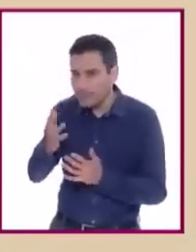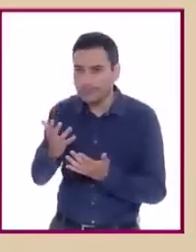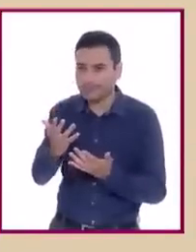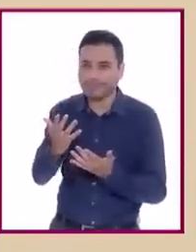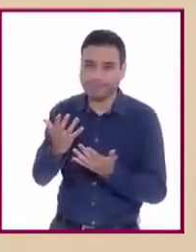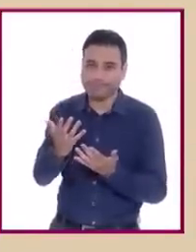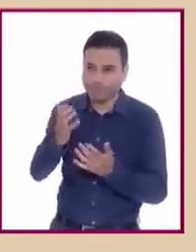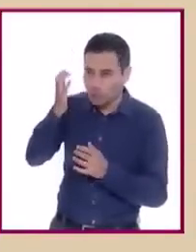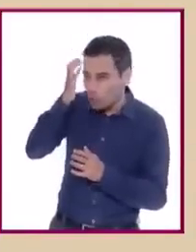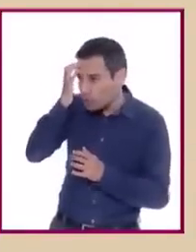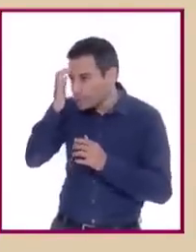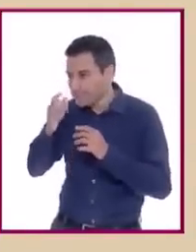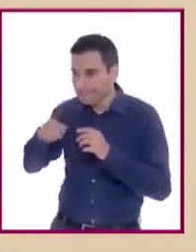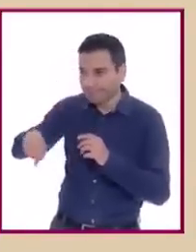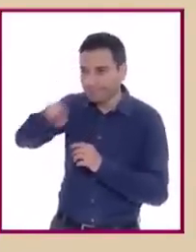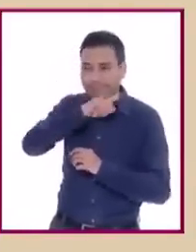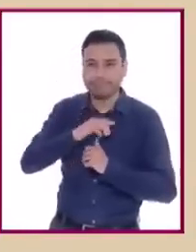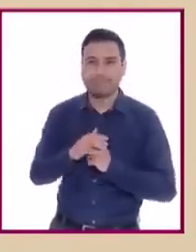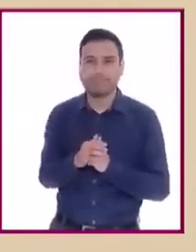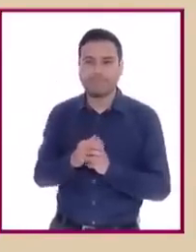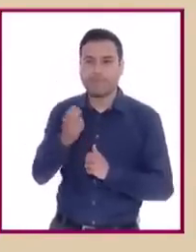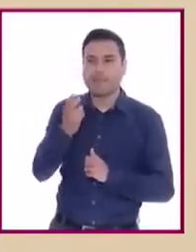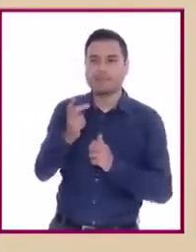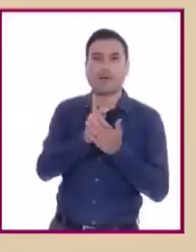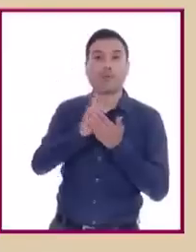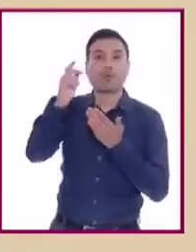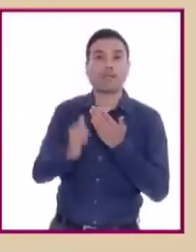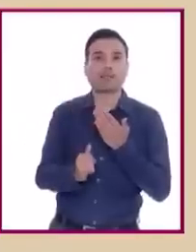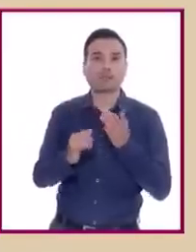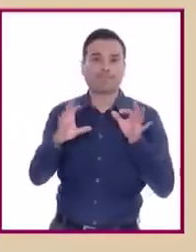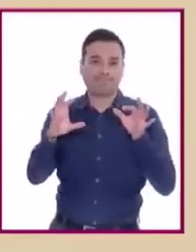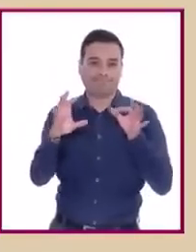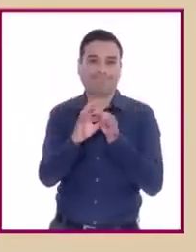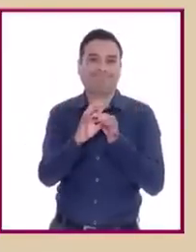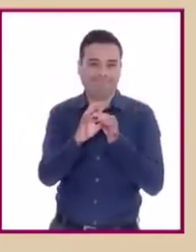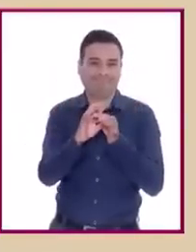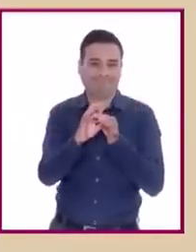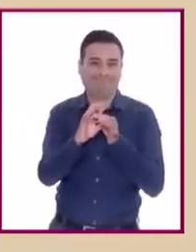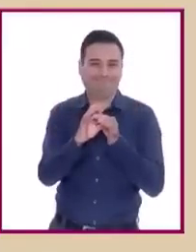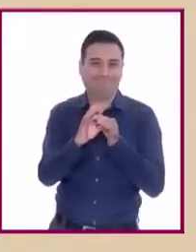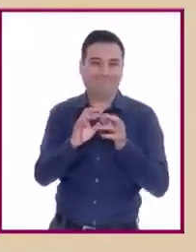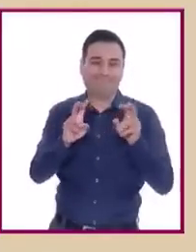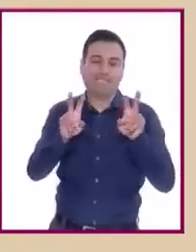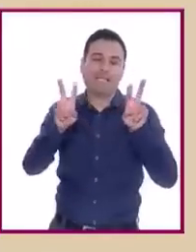este proyecto incide en el área de comunicación de lenguajes